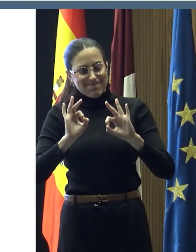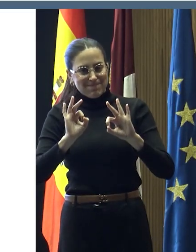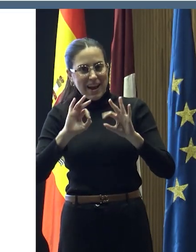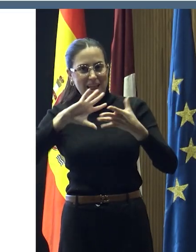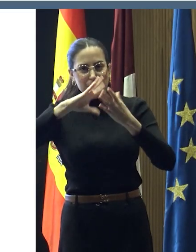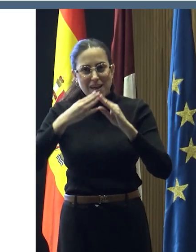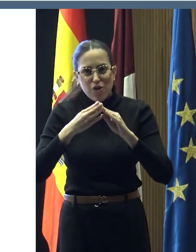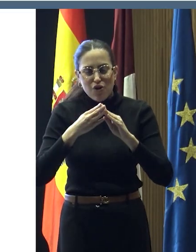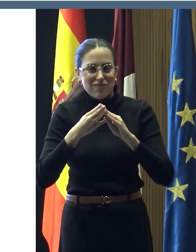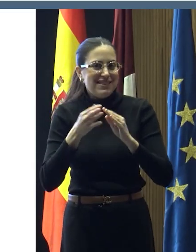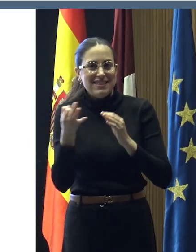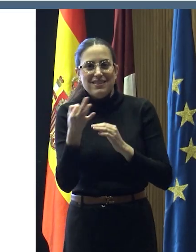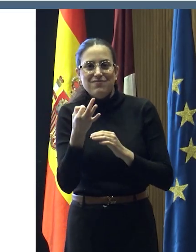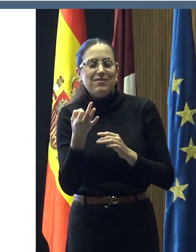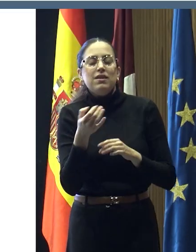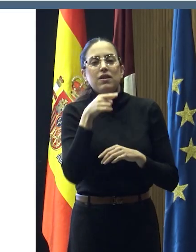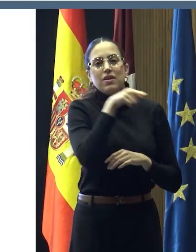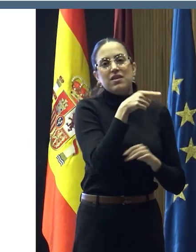de la masculina,